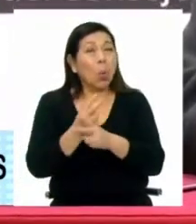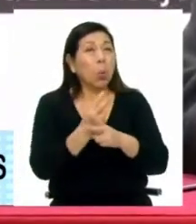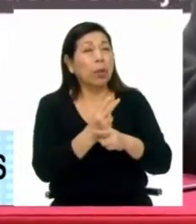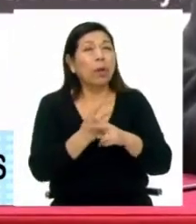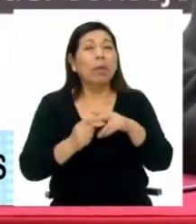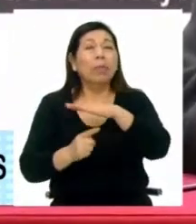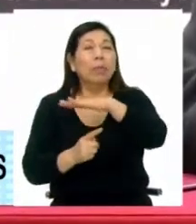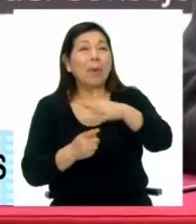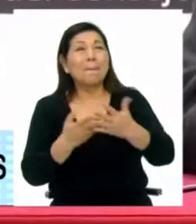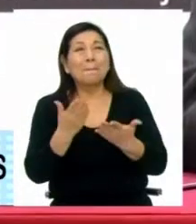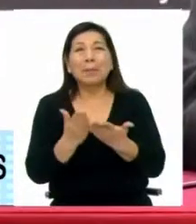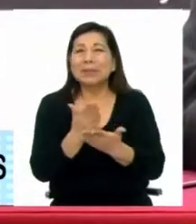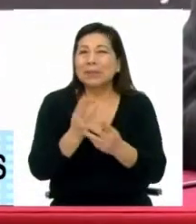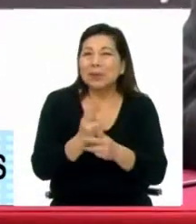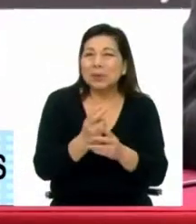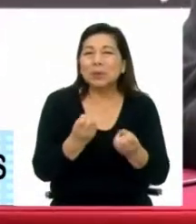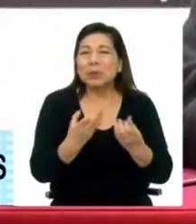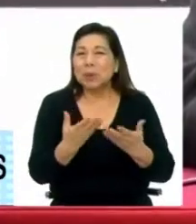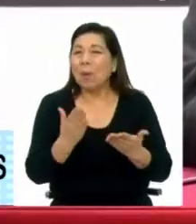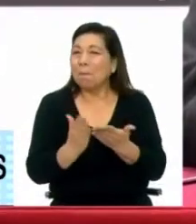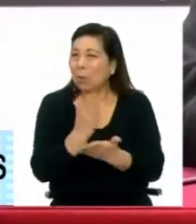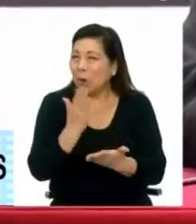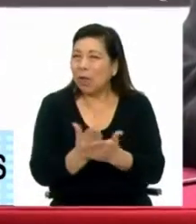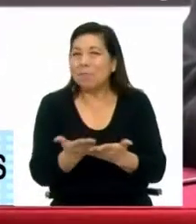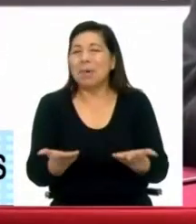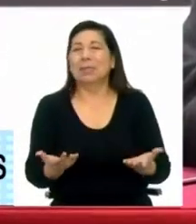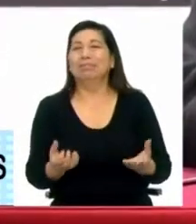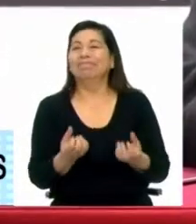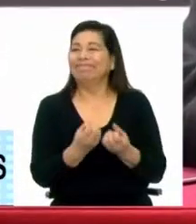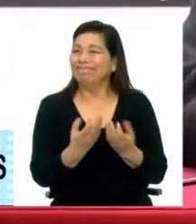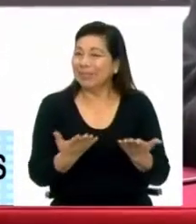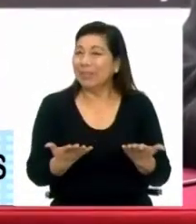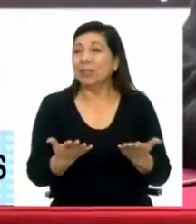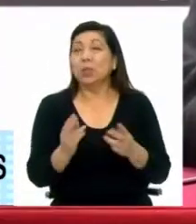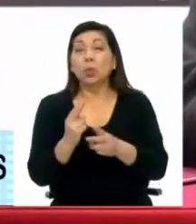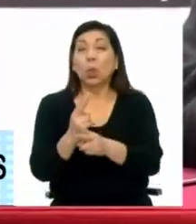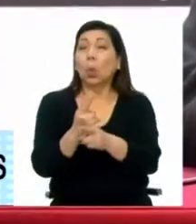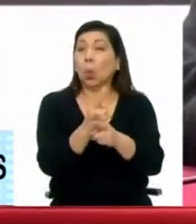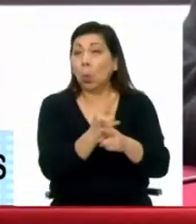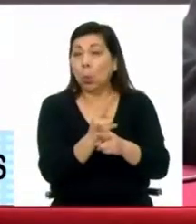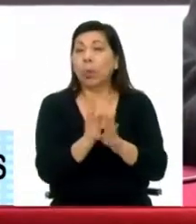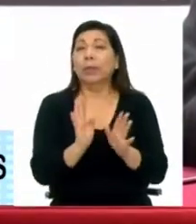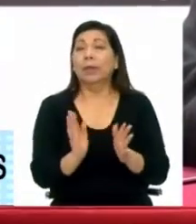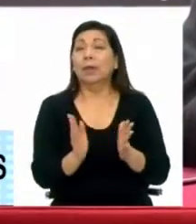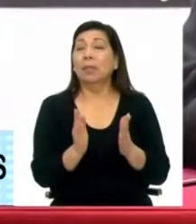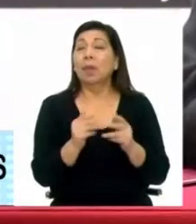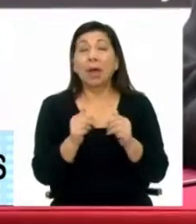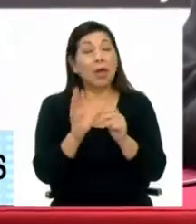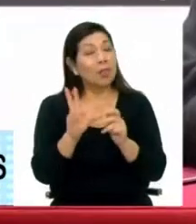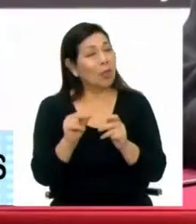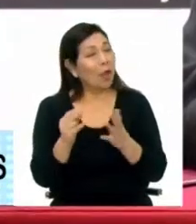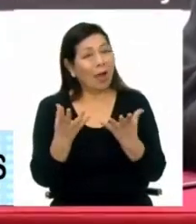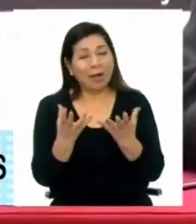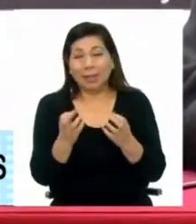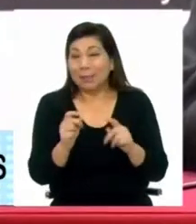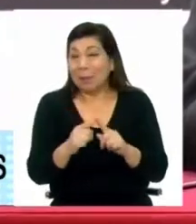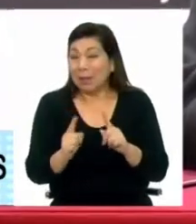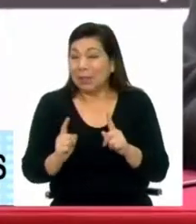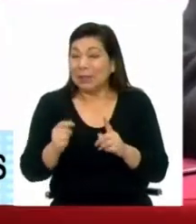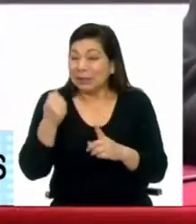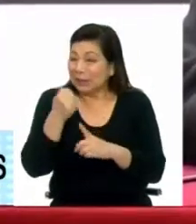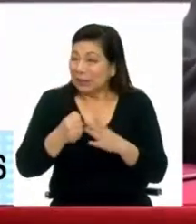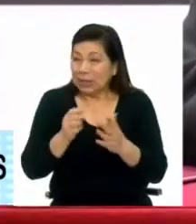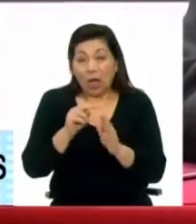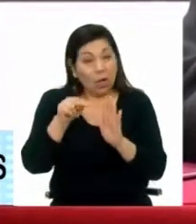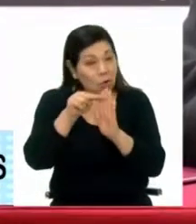inseguridad ciudadana, ¿no? Entonces, se está diseñando de manera bastante cuidadosa ese modelo. No queremos nosotros